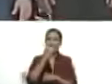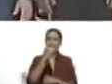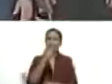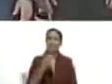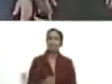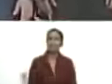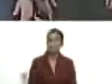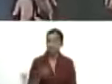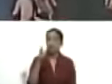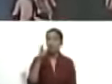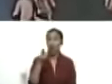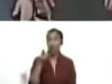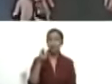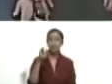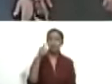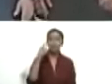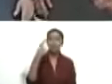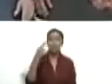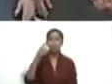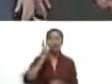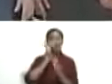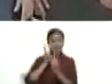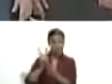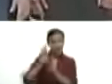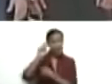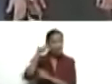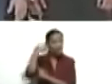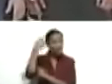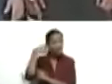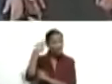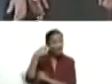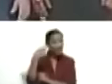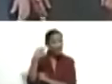Tienen que ver el podcast hoy. Está muy bueno.